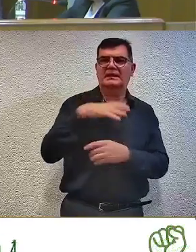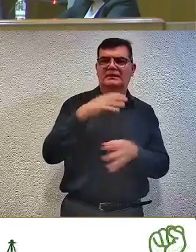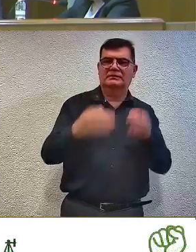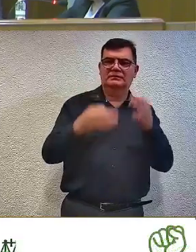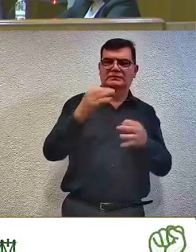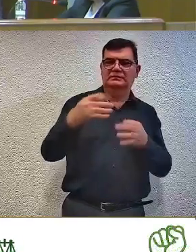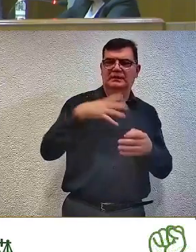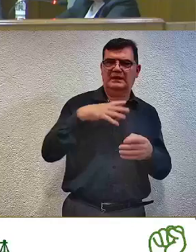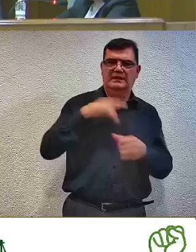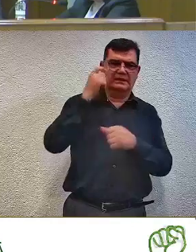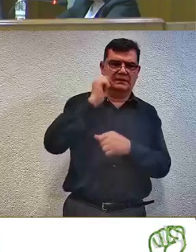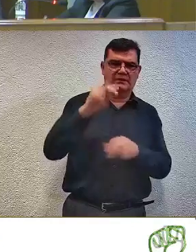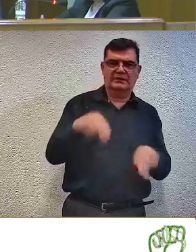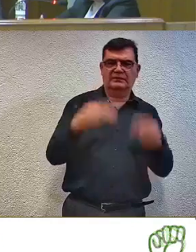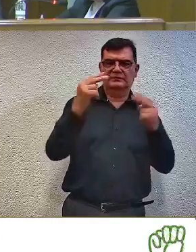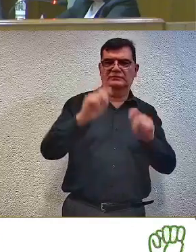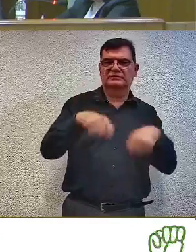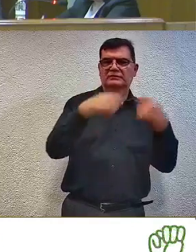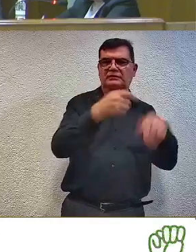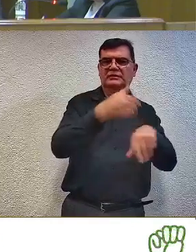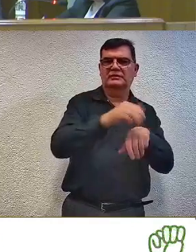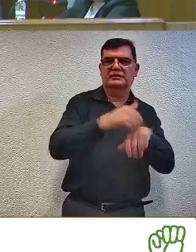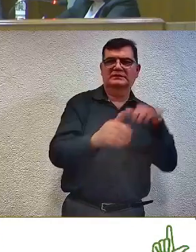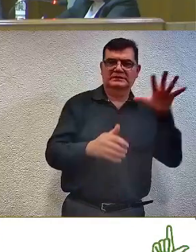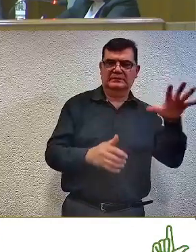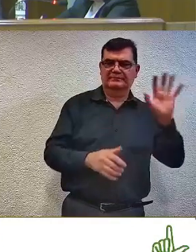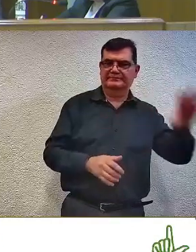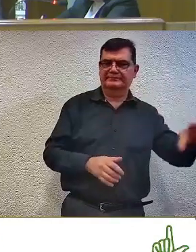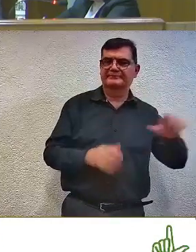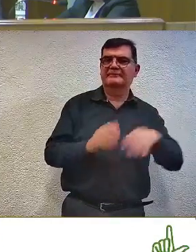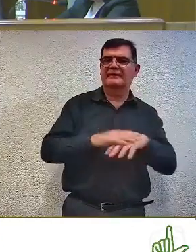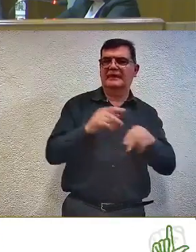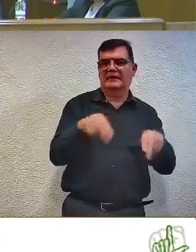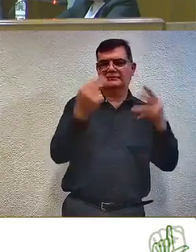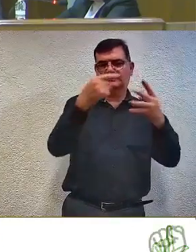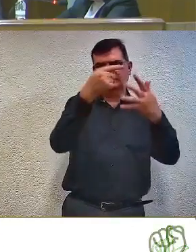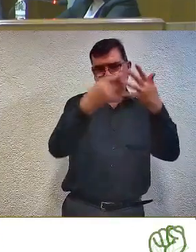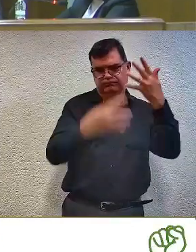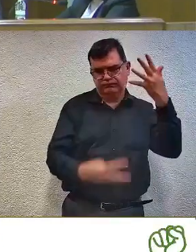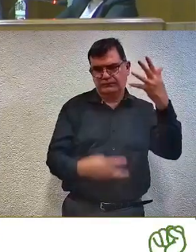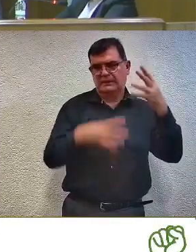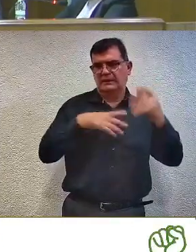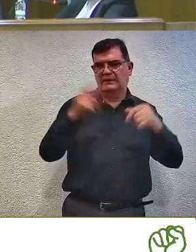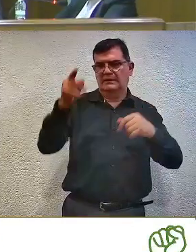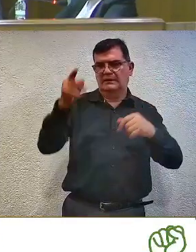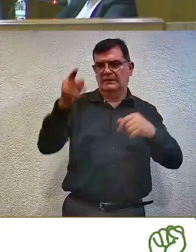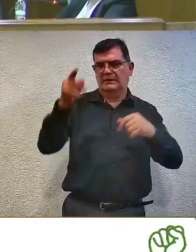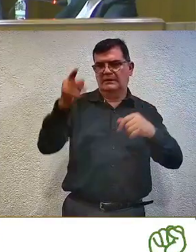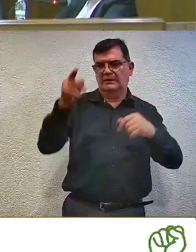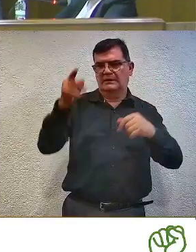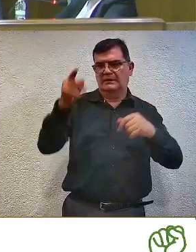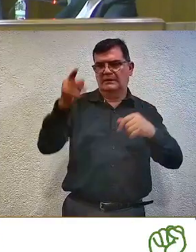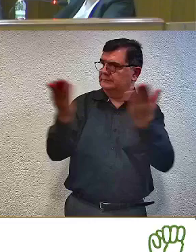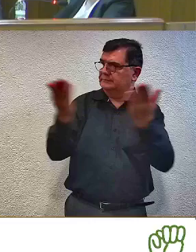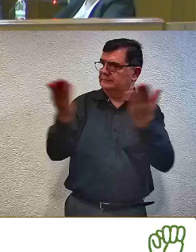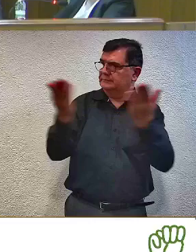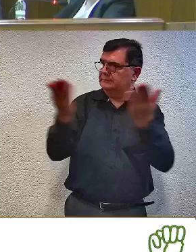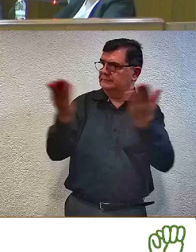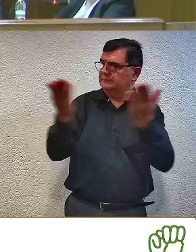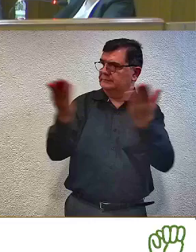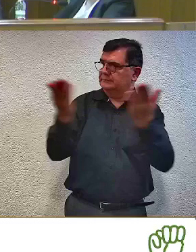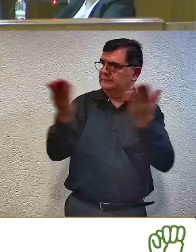Electoral del Estado de Guerrero, asunto turnado a la ponencia número 5. Son los asuntos a tratar, magistrada presidenta, magistrada, magistrados. Le